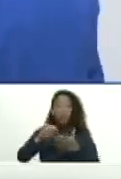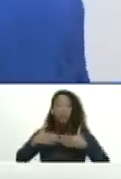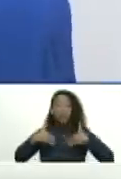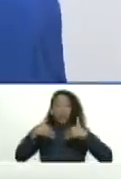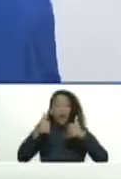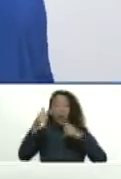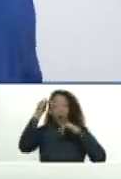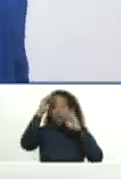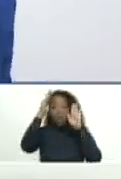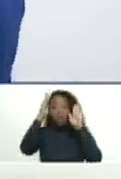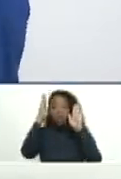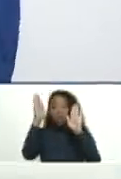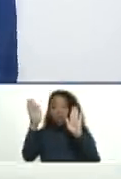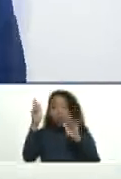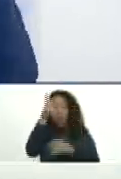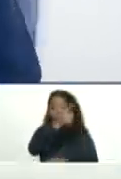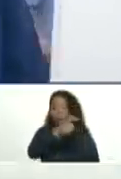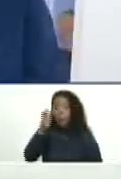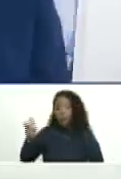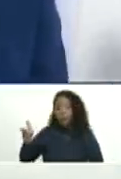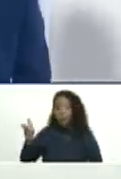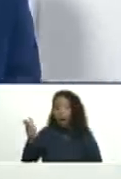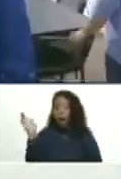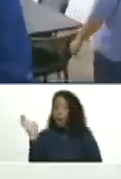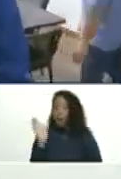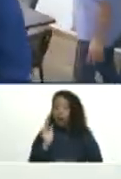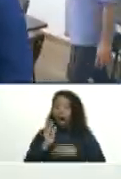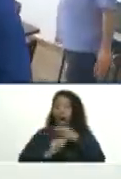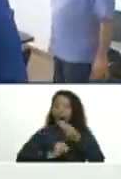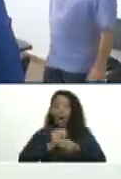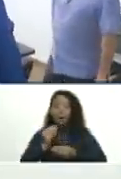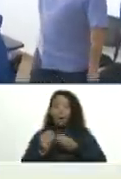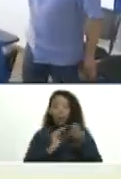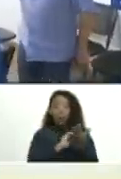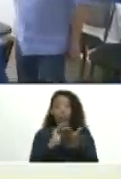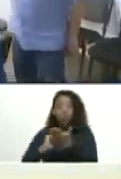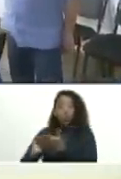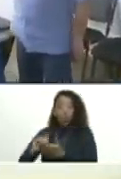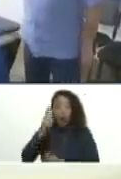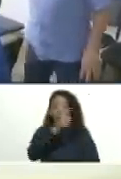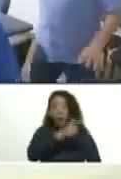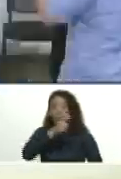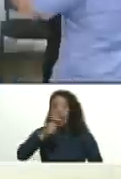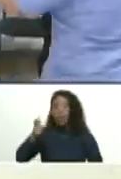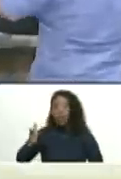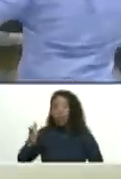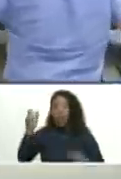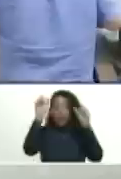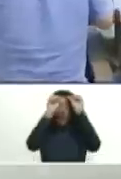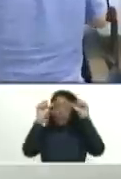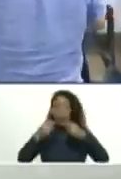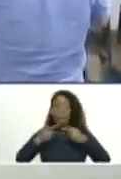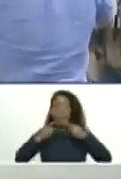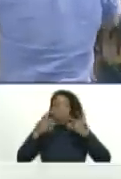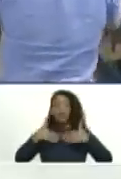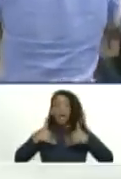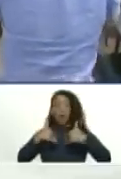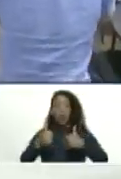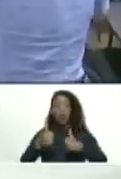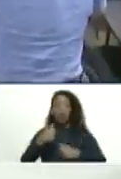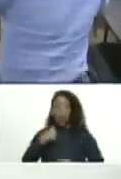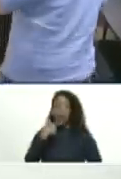de atención de salud que venga a dinamizar todo lo que existe a nivel del sistema público de salud, le dije a